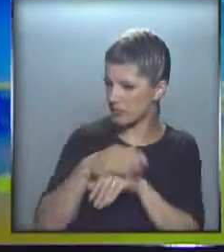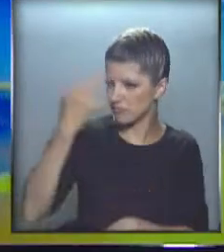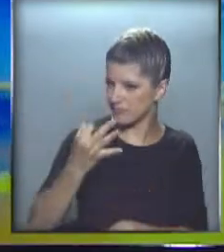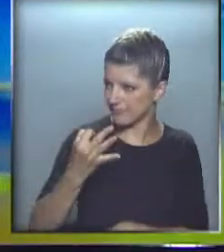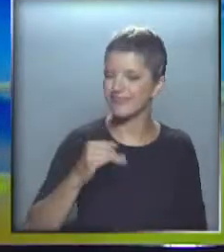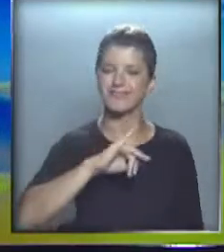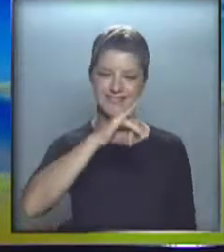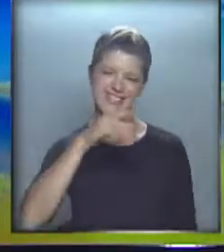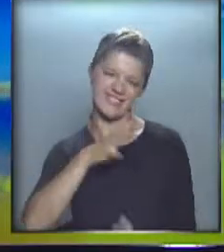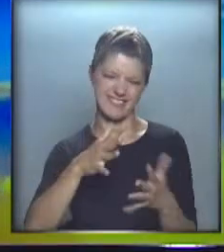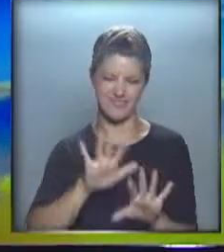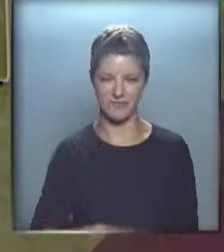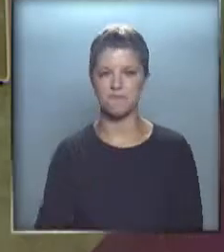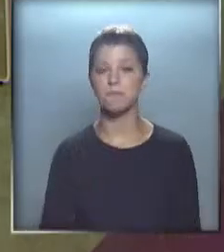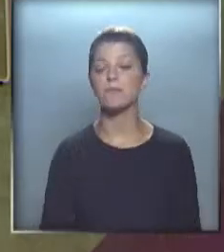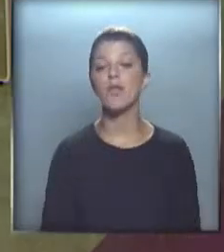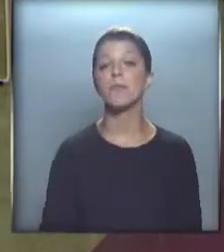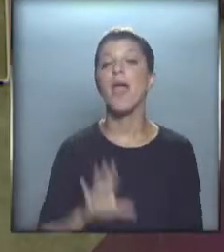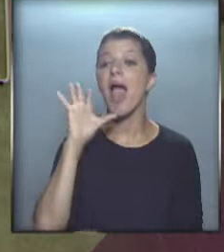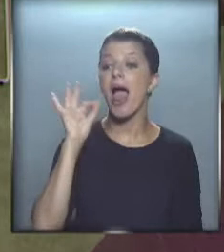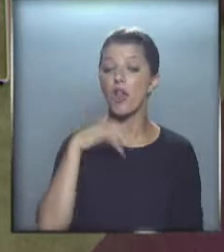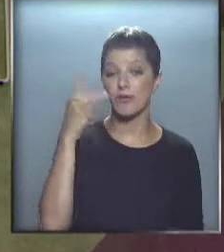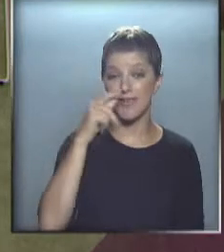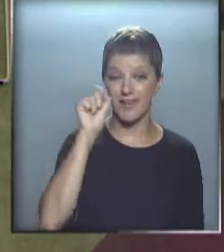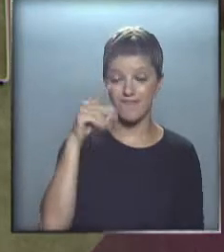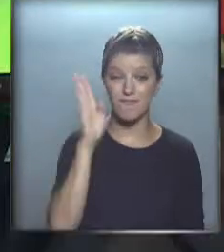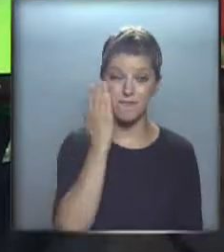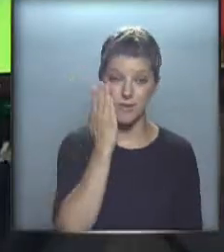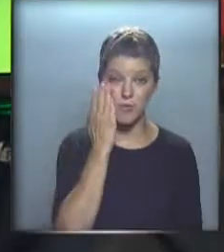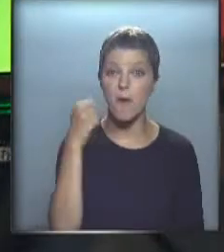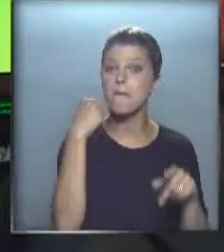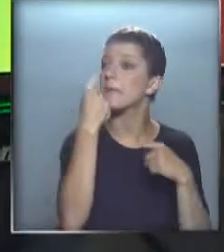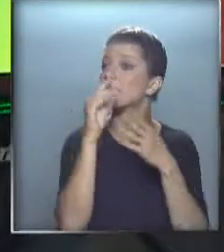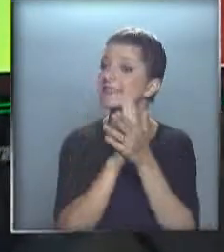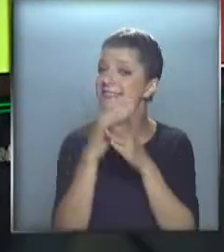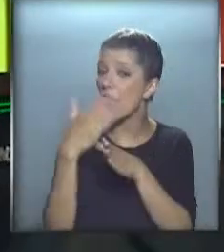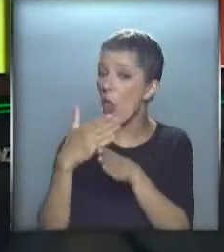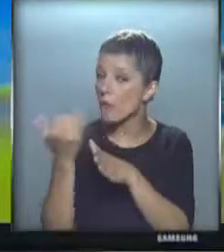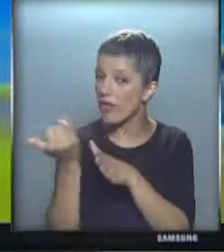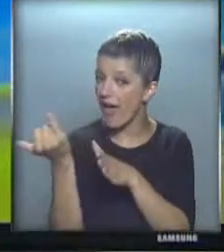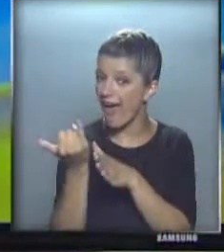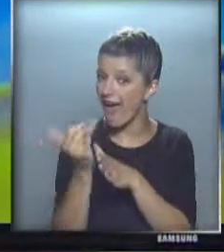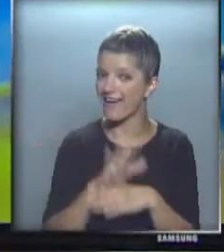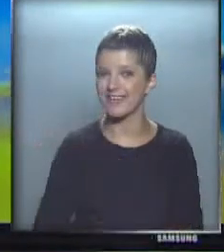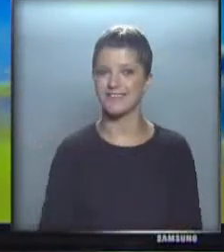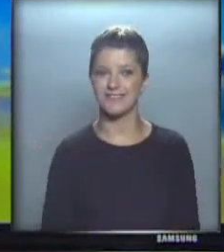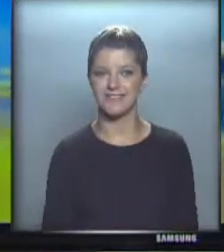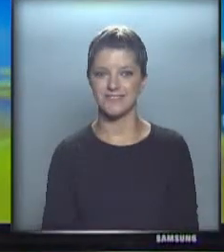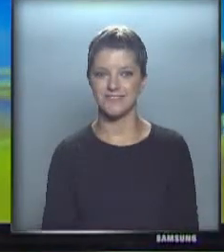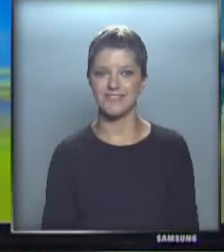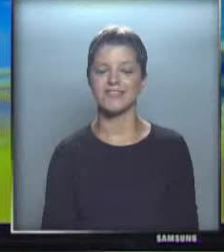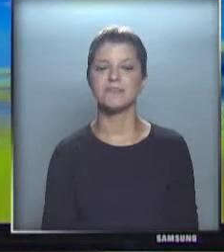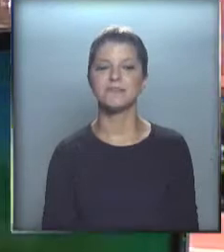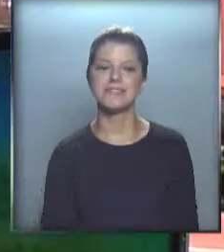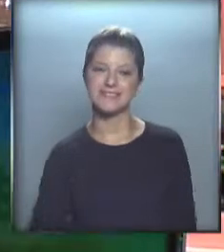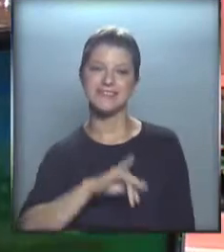orden, perfecto. Sí, sí, sí. ¿Tenemos algo en Facebook? ¿Qué no, era? Preguntan si están de novias las chicas, en realidad. Están como muy interesados. Estos patas de lana que preguntan. ¿Qué preguntan?